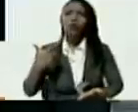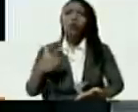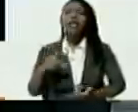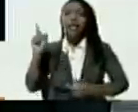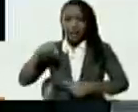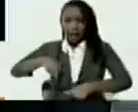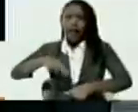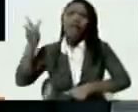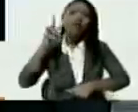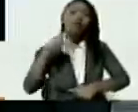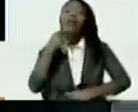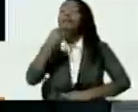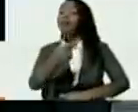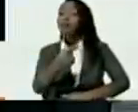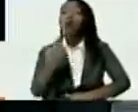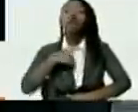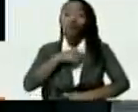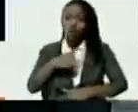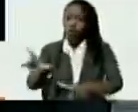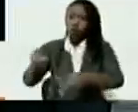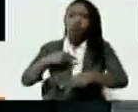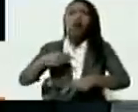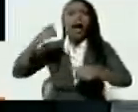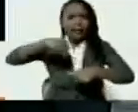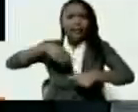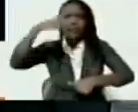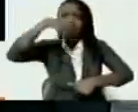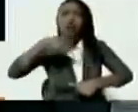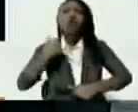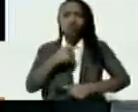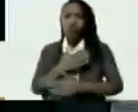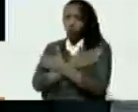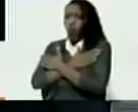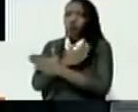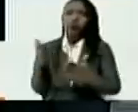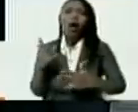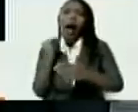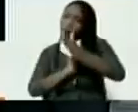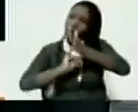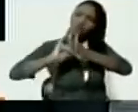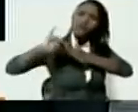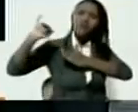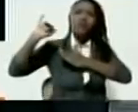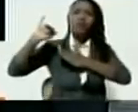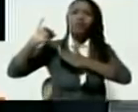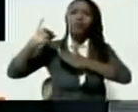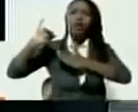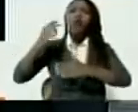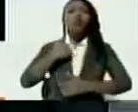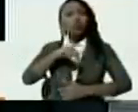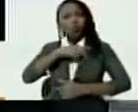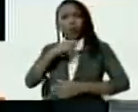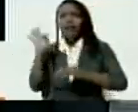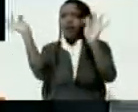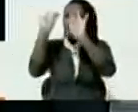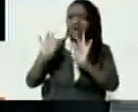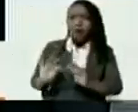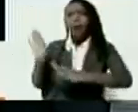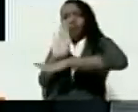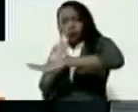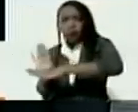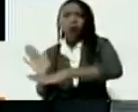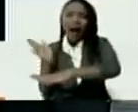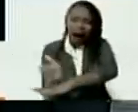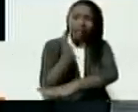Venezuela decimos, la hemos tomado en serio, pero estamos dispuestos a elevar nuestras medidas de